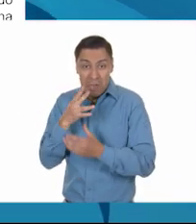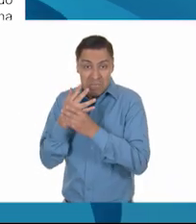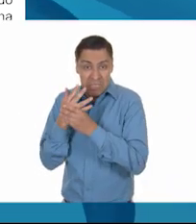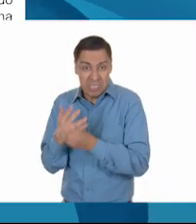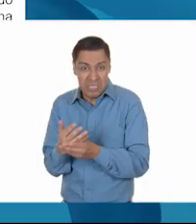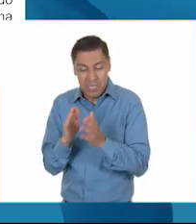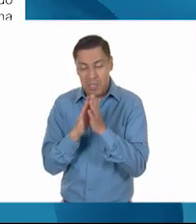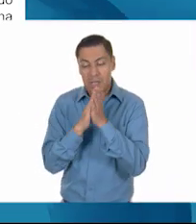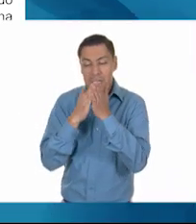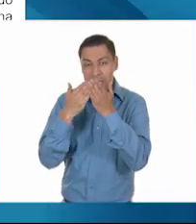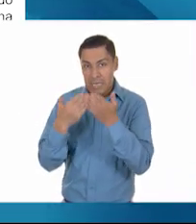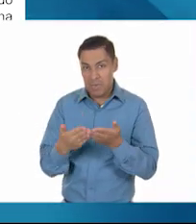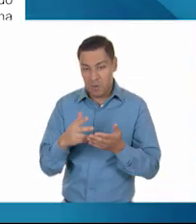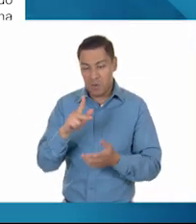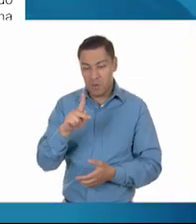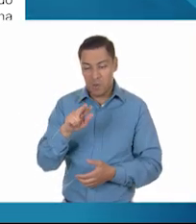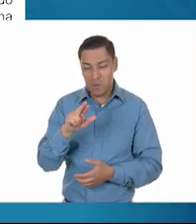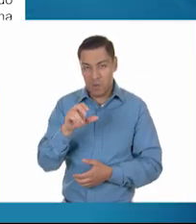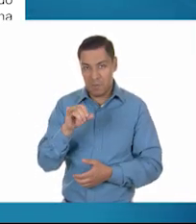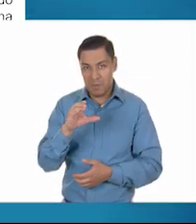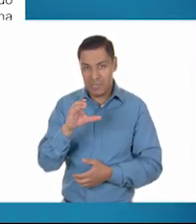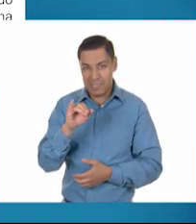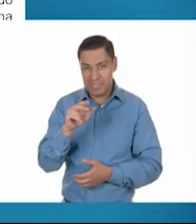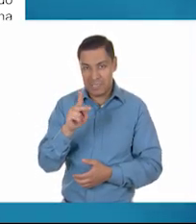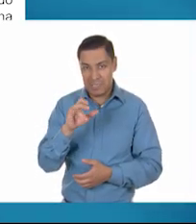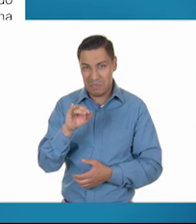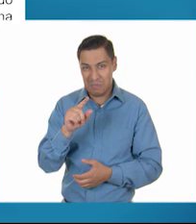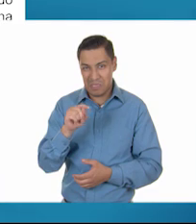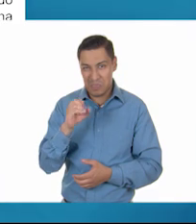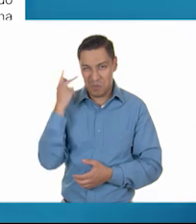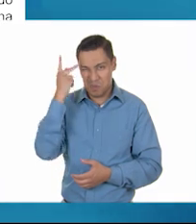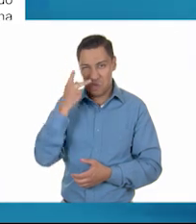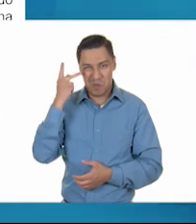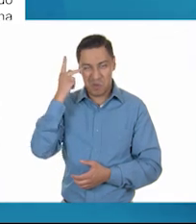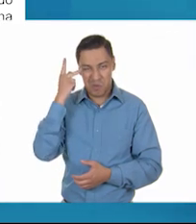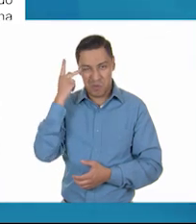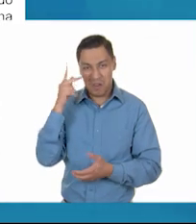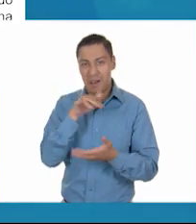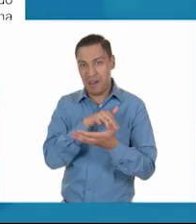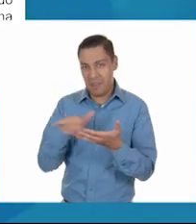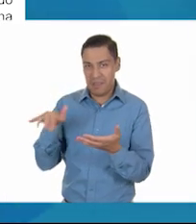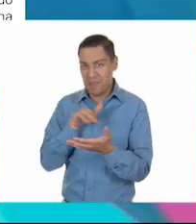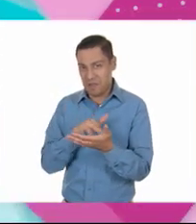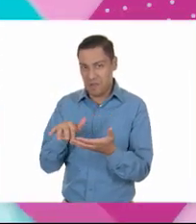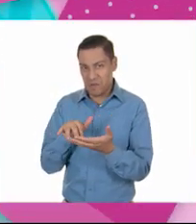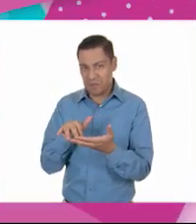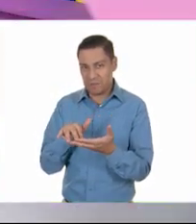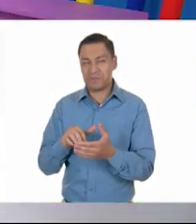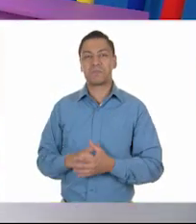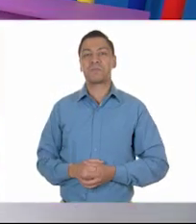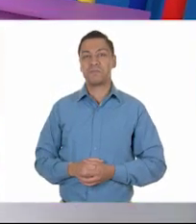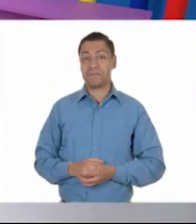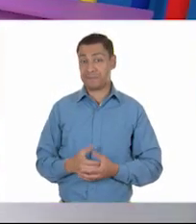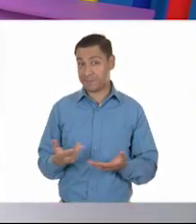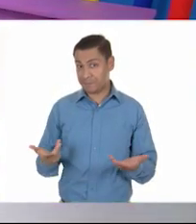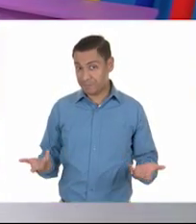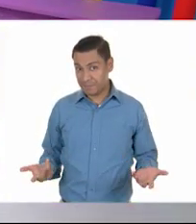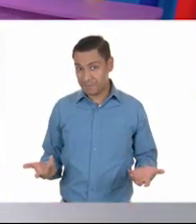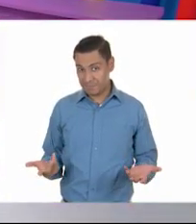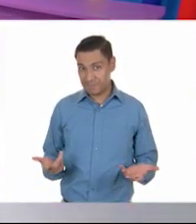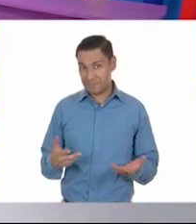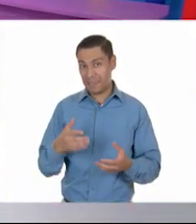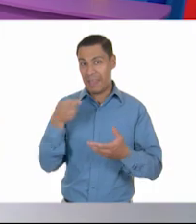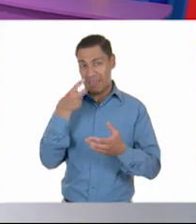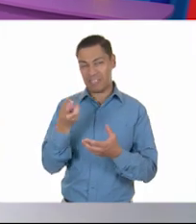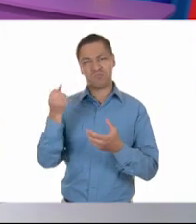convertirse en astronauta. Excelente, Juan Carlos. Muy buena versión de la primera pregunta y su respuesta en